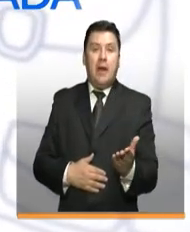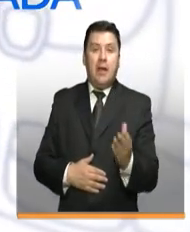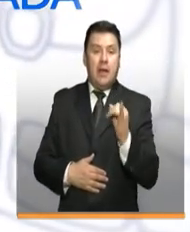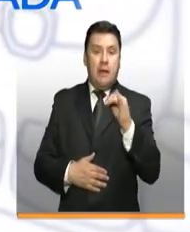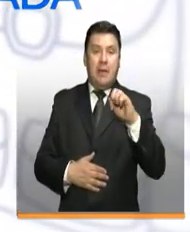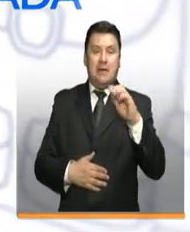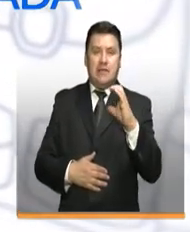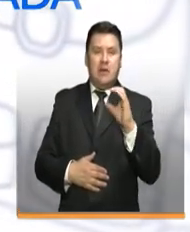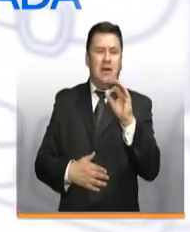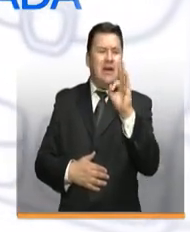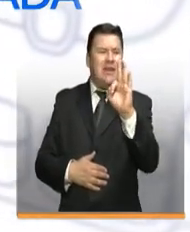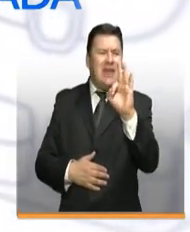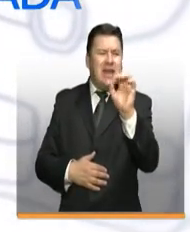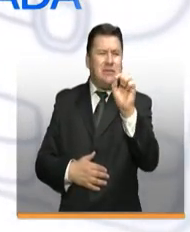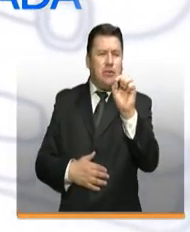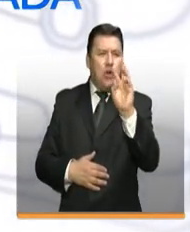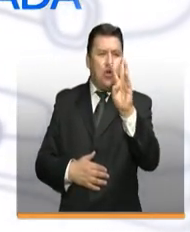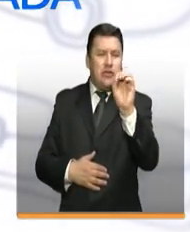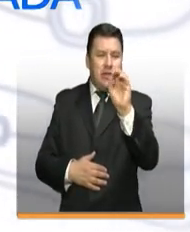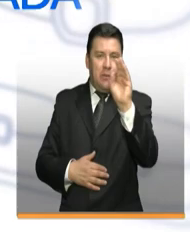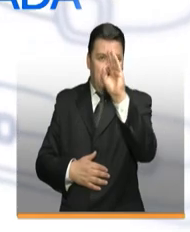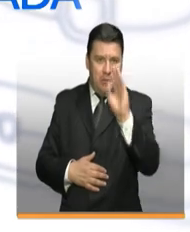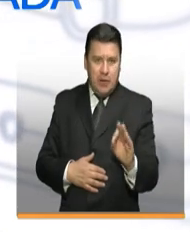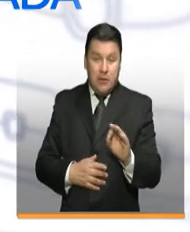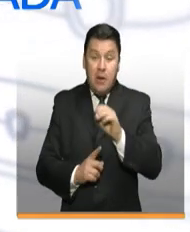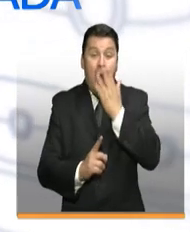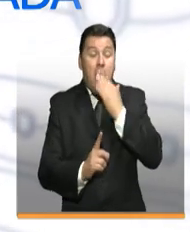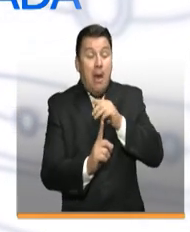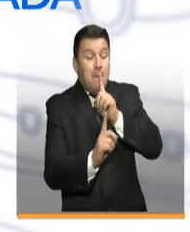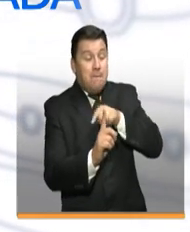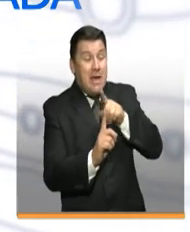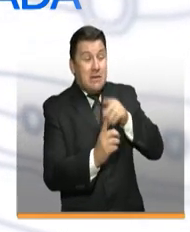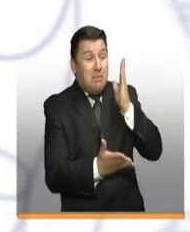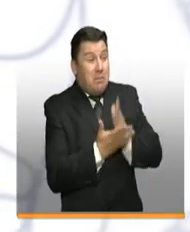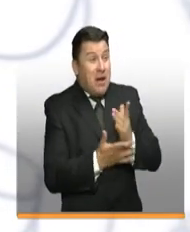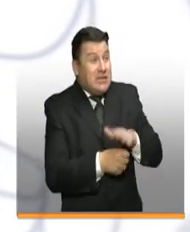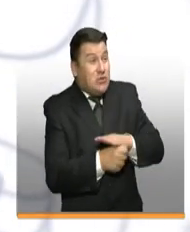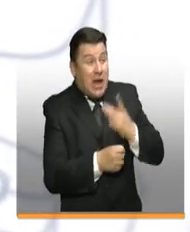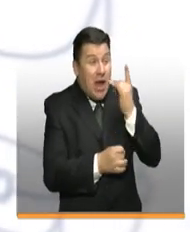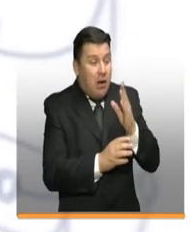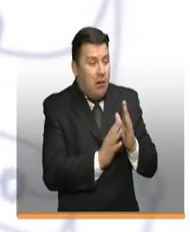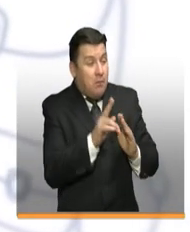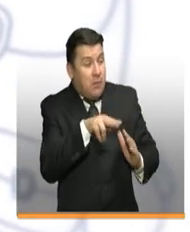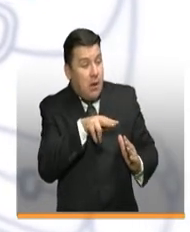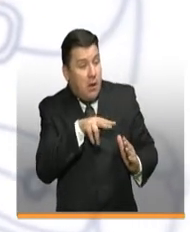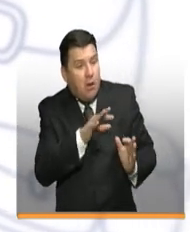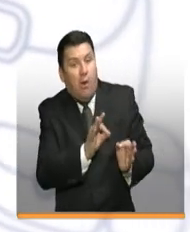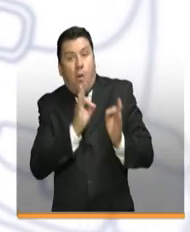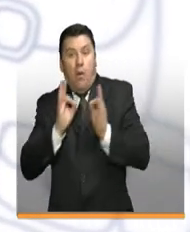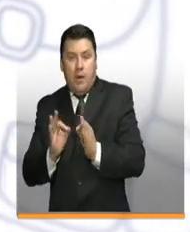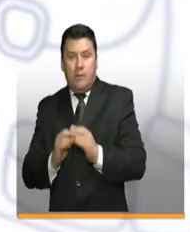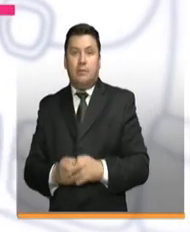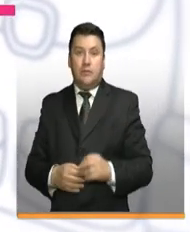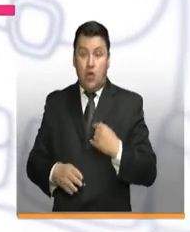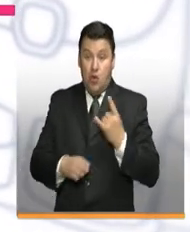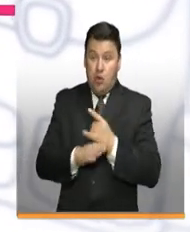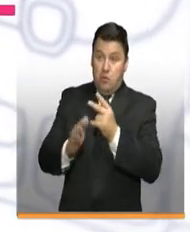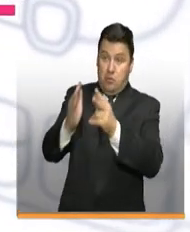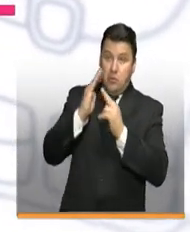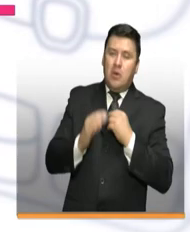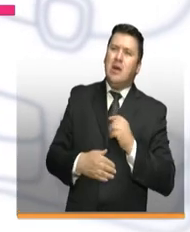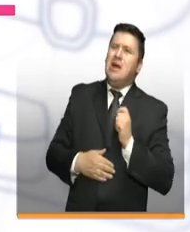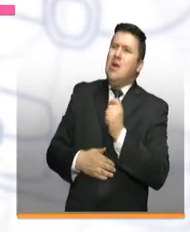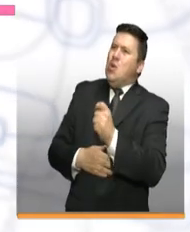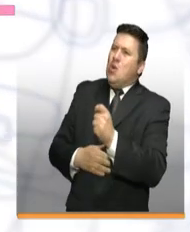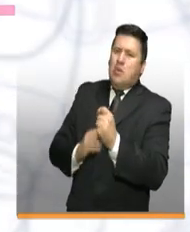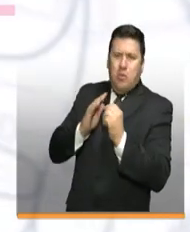IPC 3,80% durante los meses que dure la emergencia. Tercero, usuarios de ICETEX pueden disminuir el